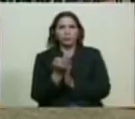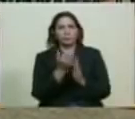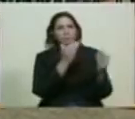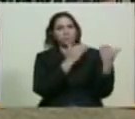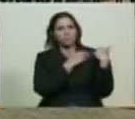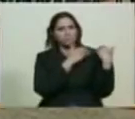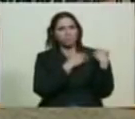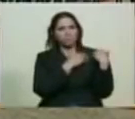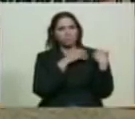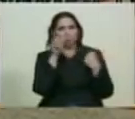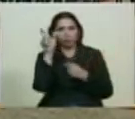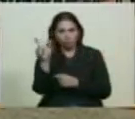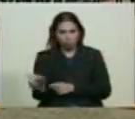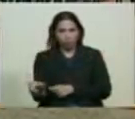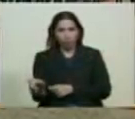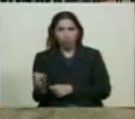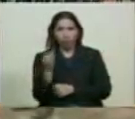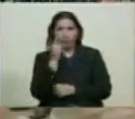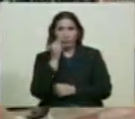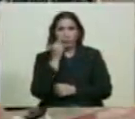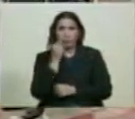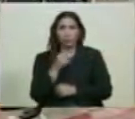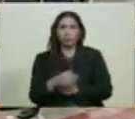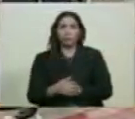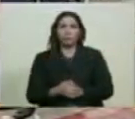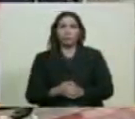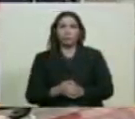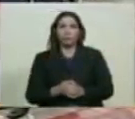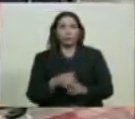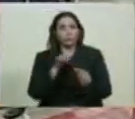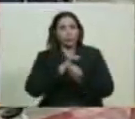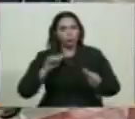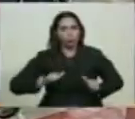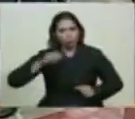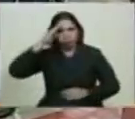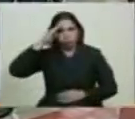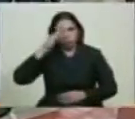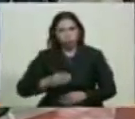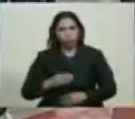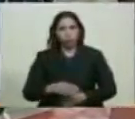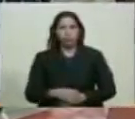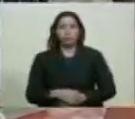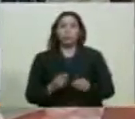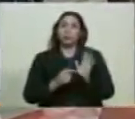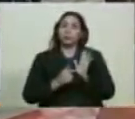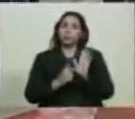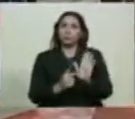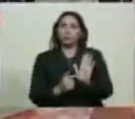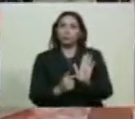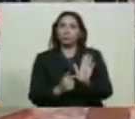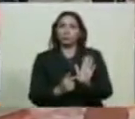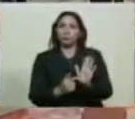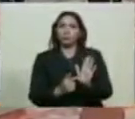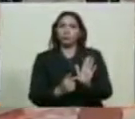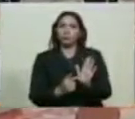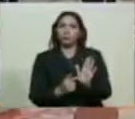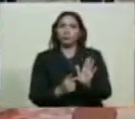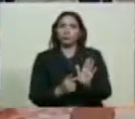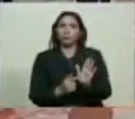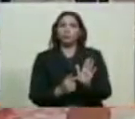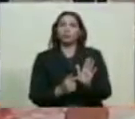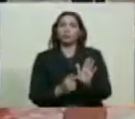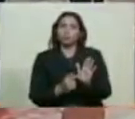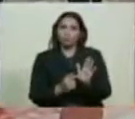Terán. Son dos soldados que representan de manera genuina